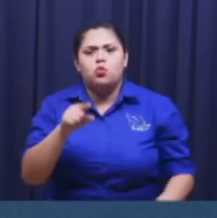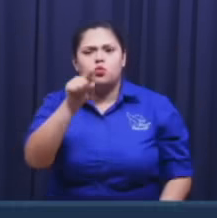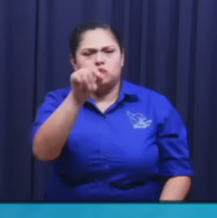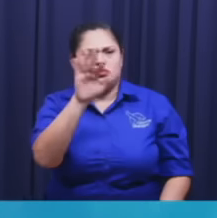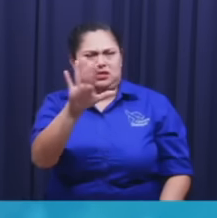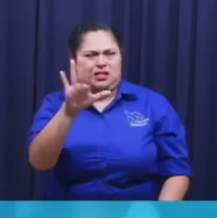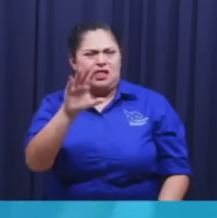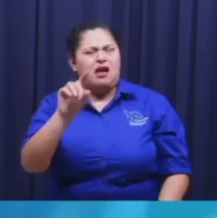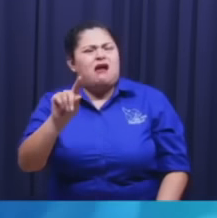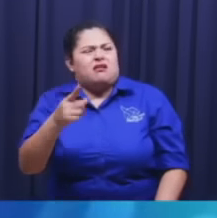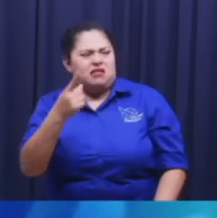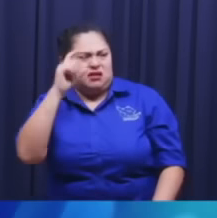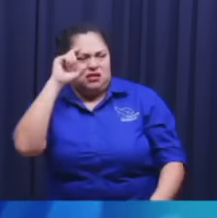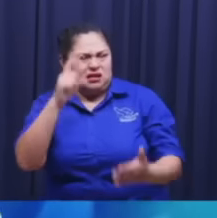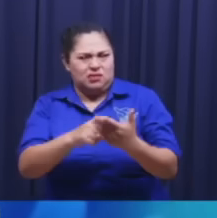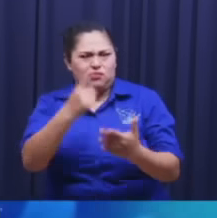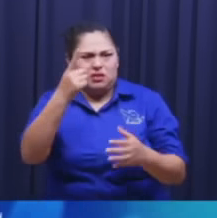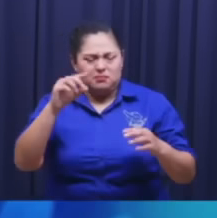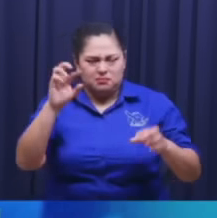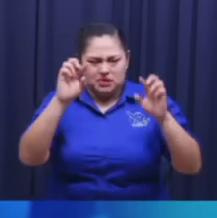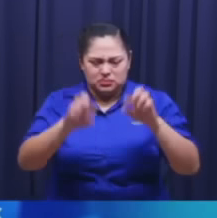¿A quién considera un animoso?